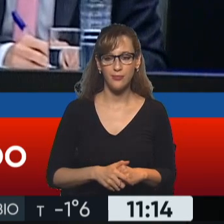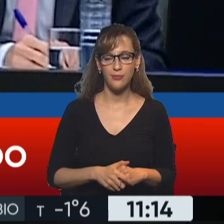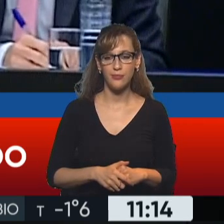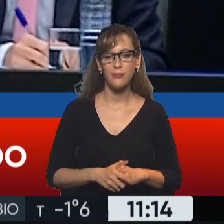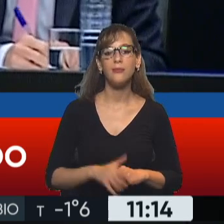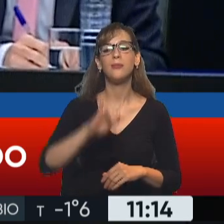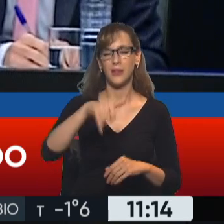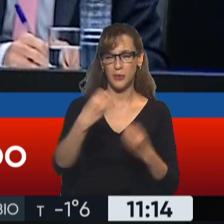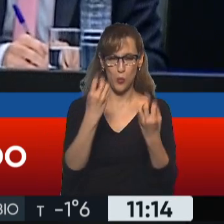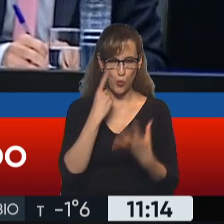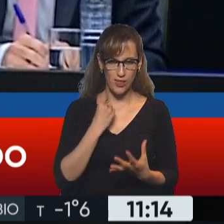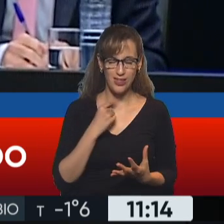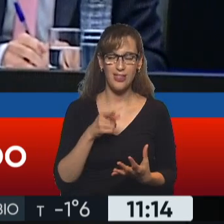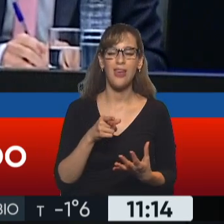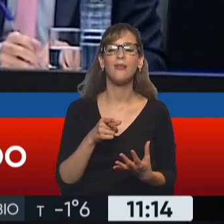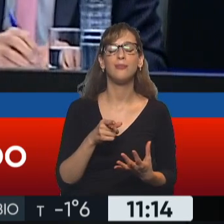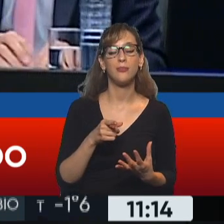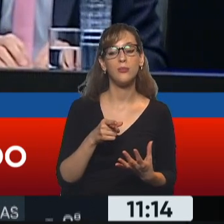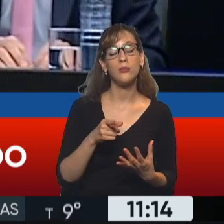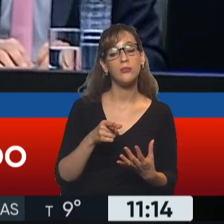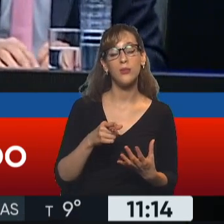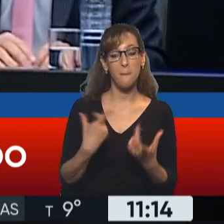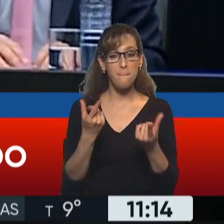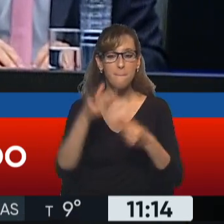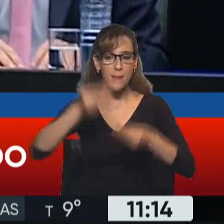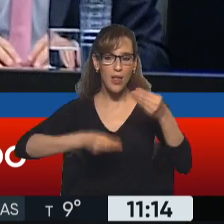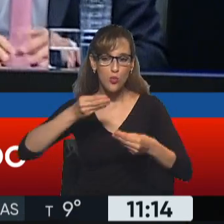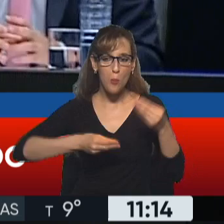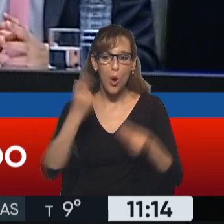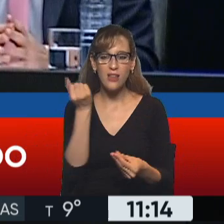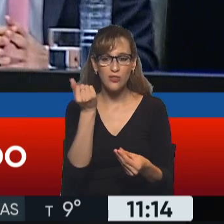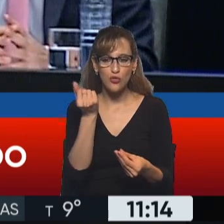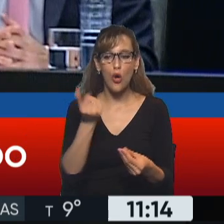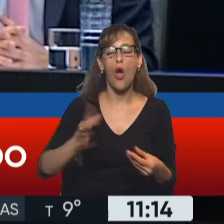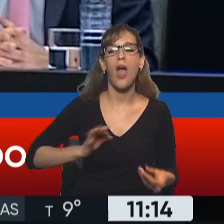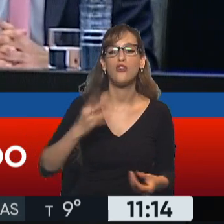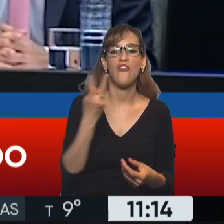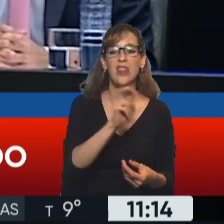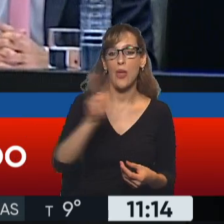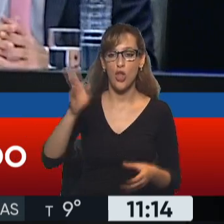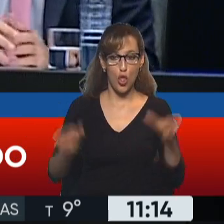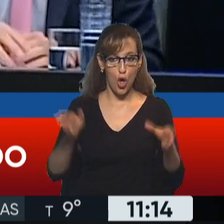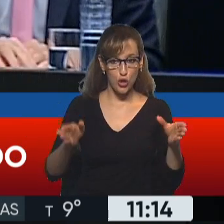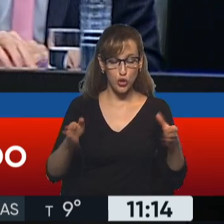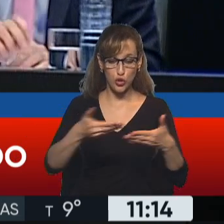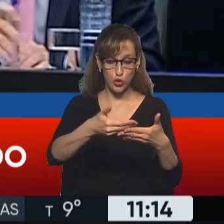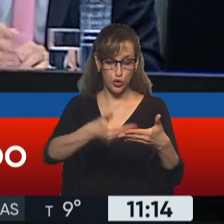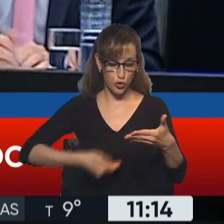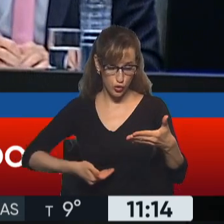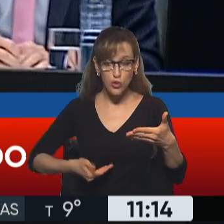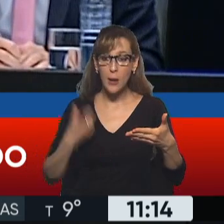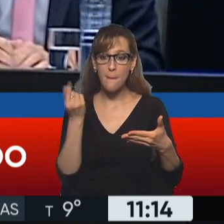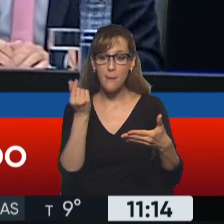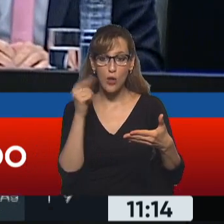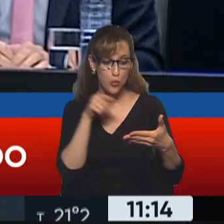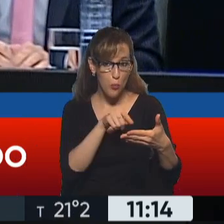Sí, buenos días, ministro. En el presupuesto que usted había elaborado de 2022, el déficit tenía una